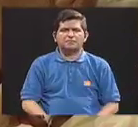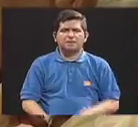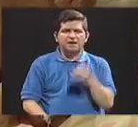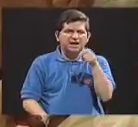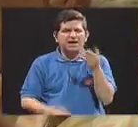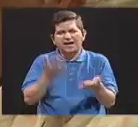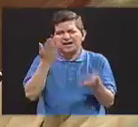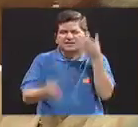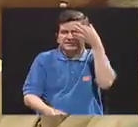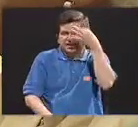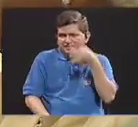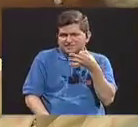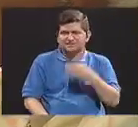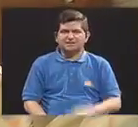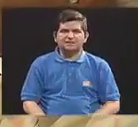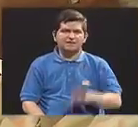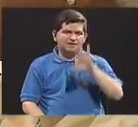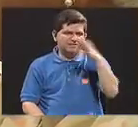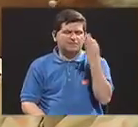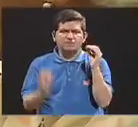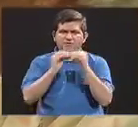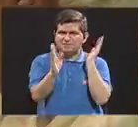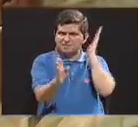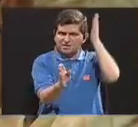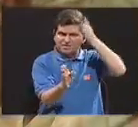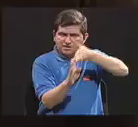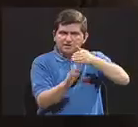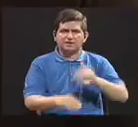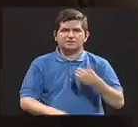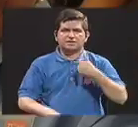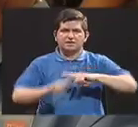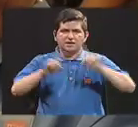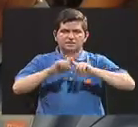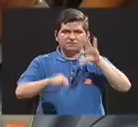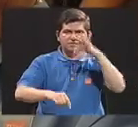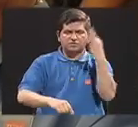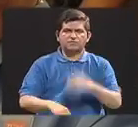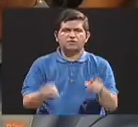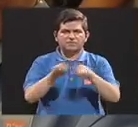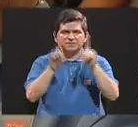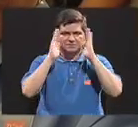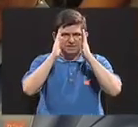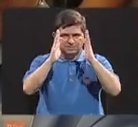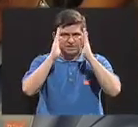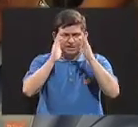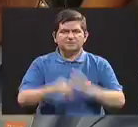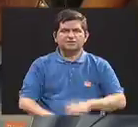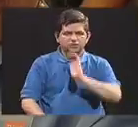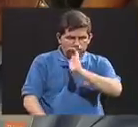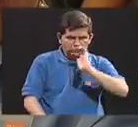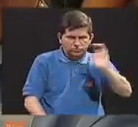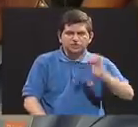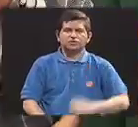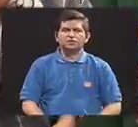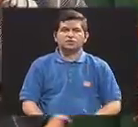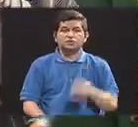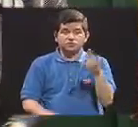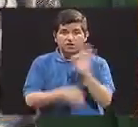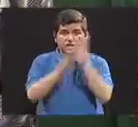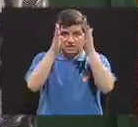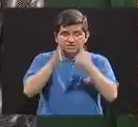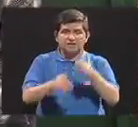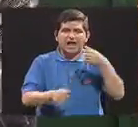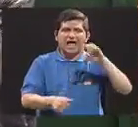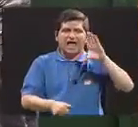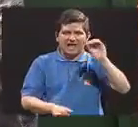ha atendido quizás de una manera más eh Más directa existen otros medios para poder atender este a los niños para este